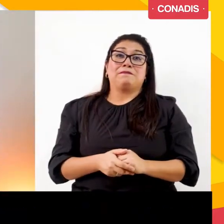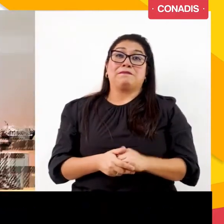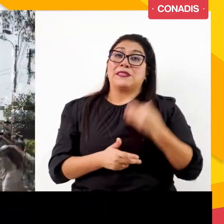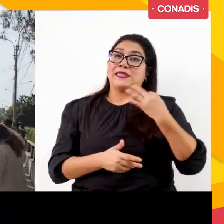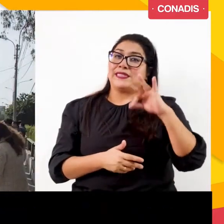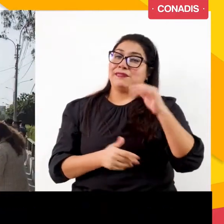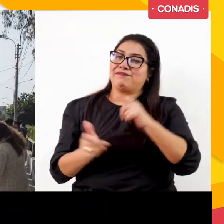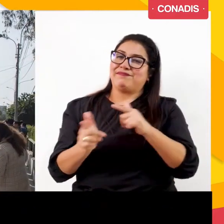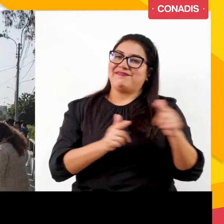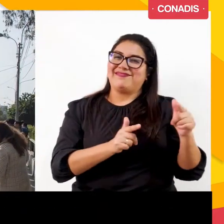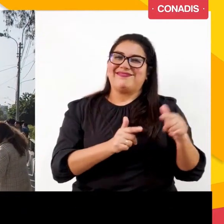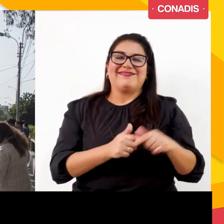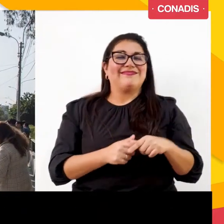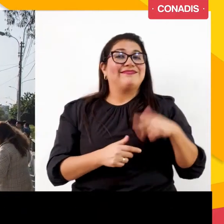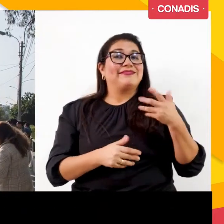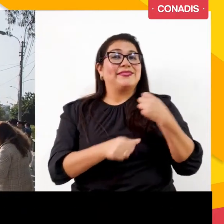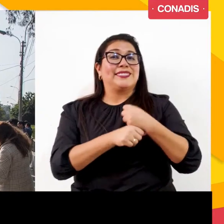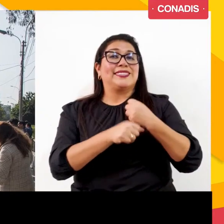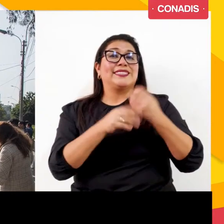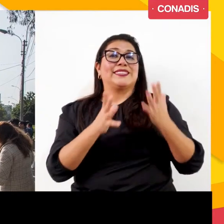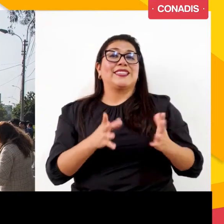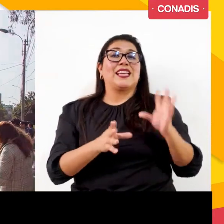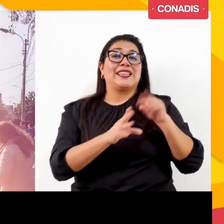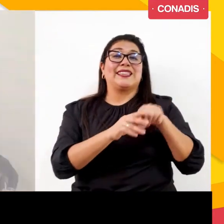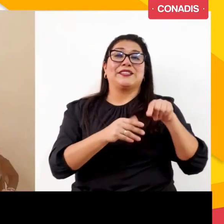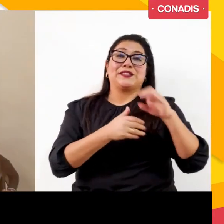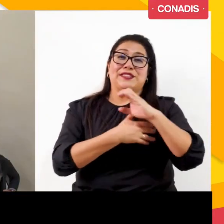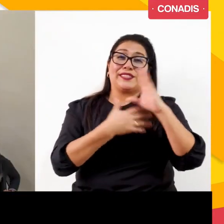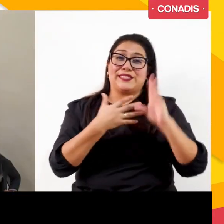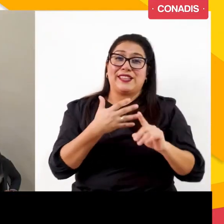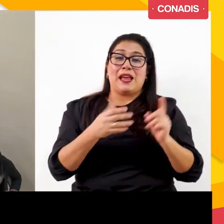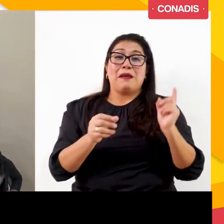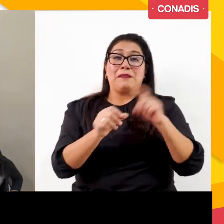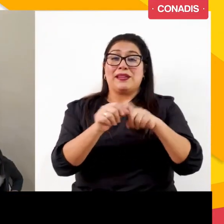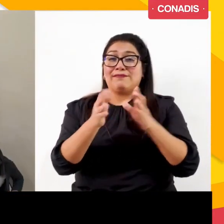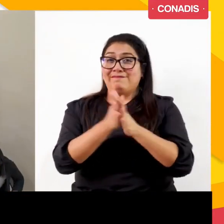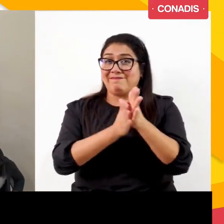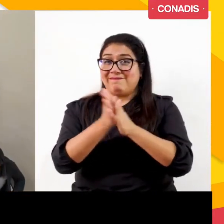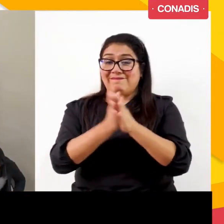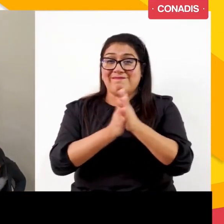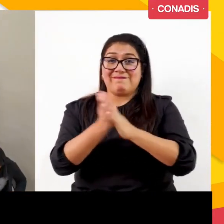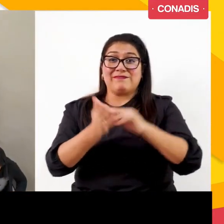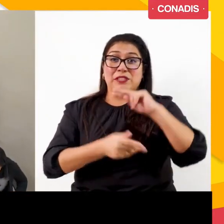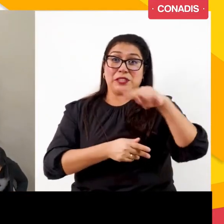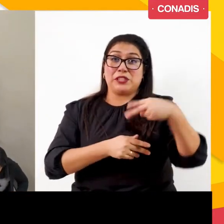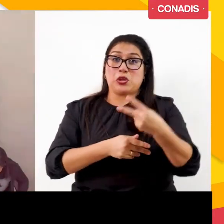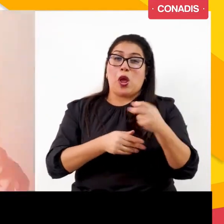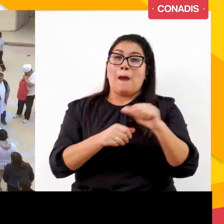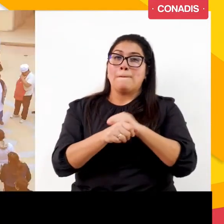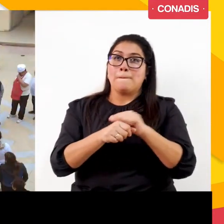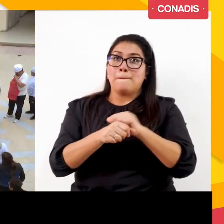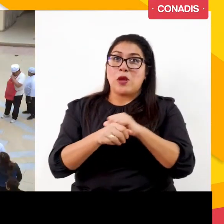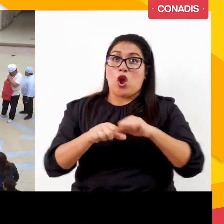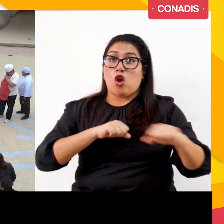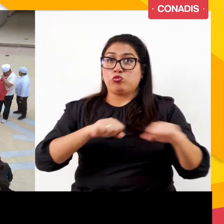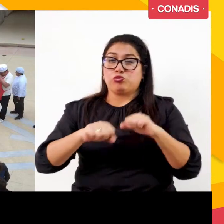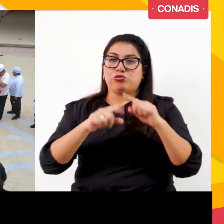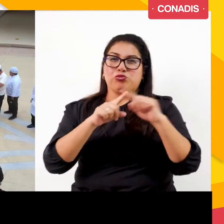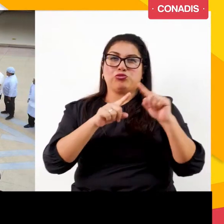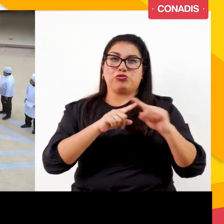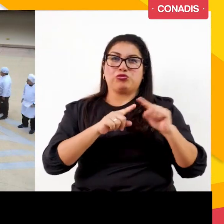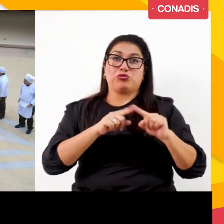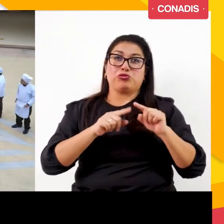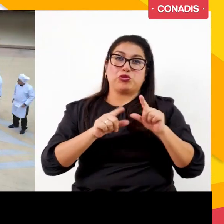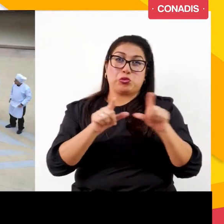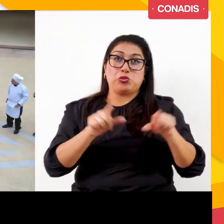Siempre listos. El personal de las sedes institucionales del CONADIS participó activamente en el segundo simulacro nacional